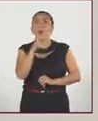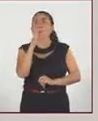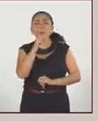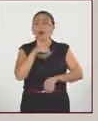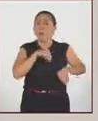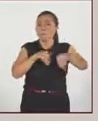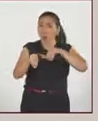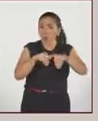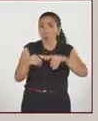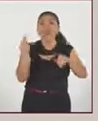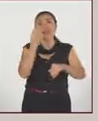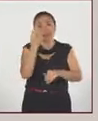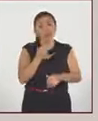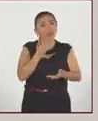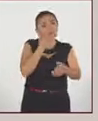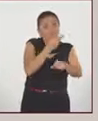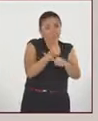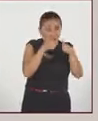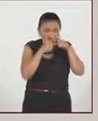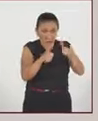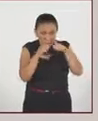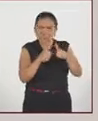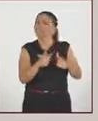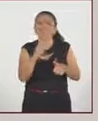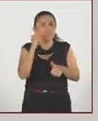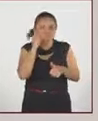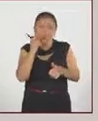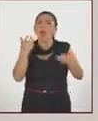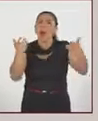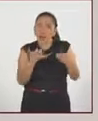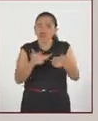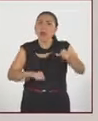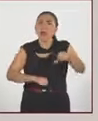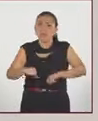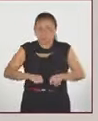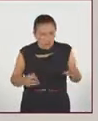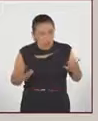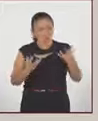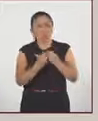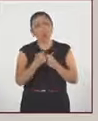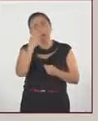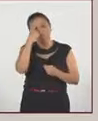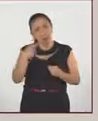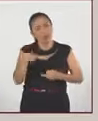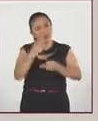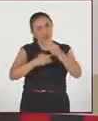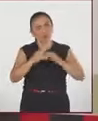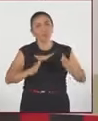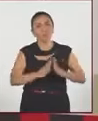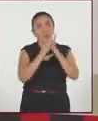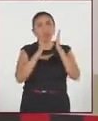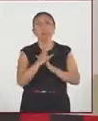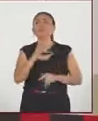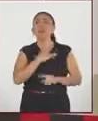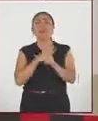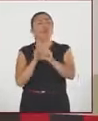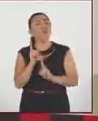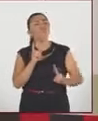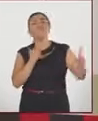de cuidados especiales, bueno, tratar de adaptar la actividad física para siempre integrarlo y que el alumno no se sienta como